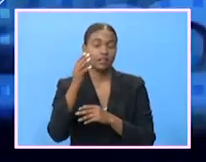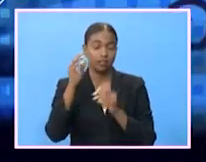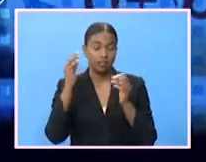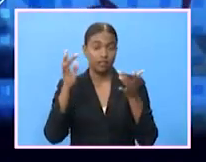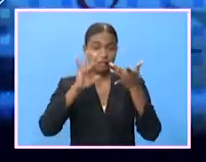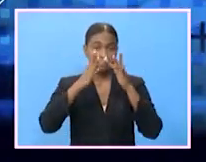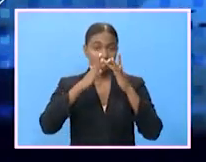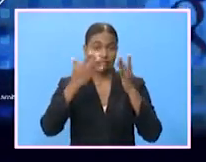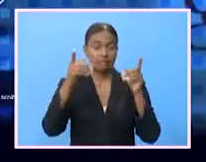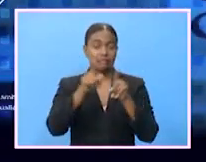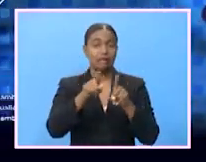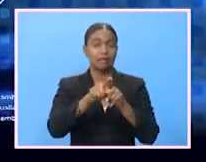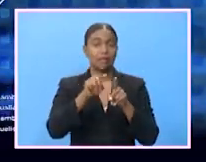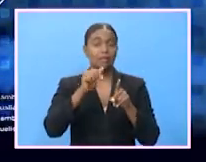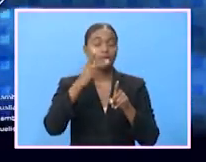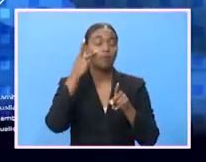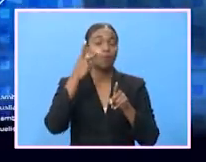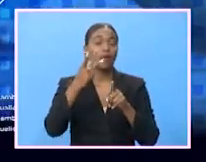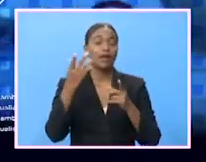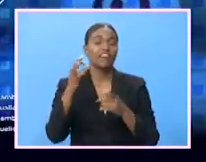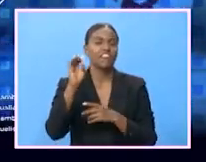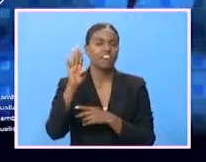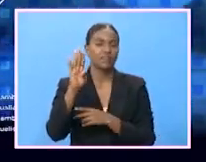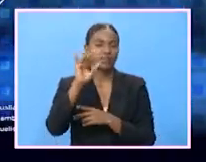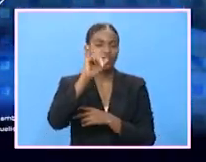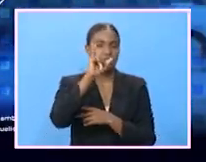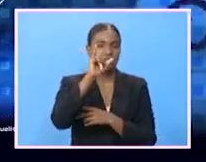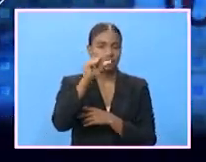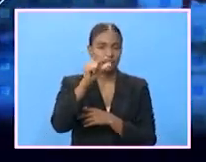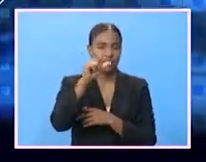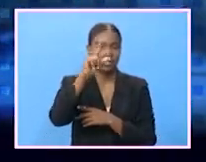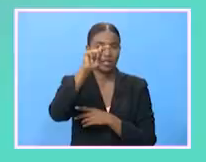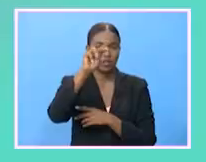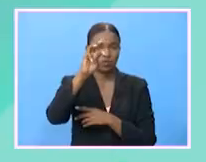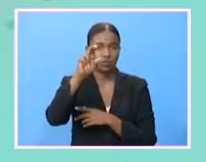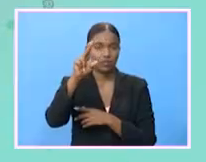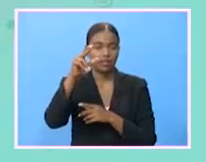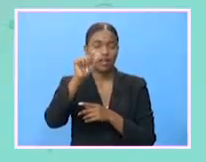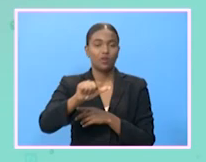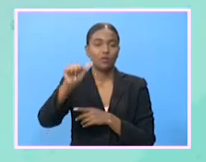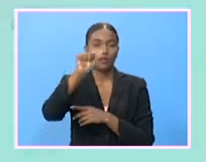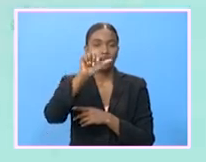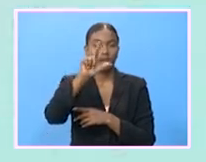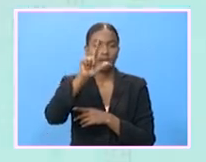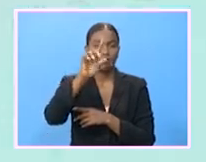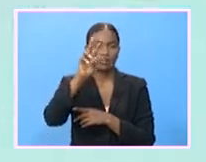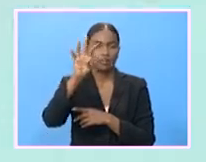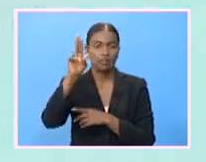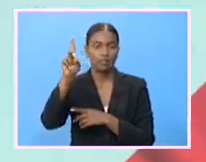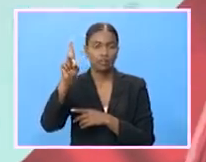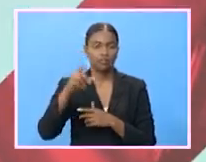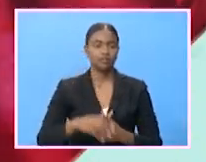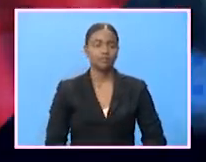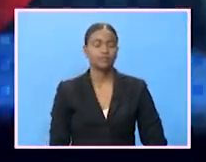canal4rd.com, nuestra página, y también nuestro Facebook, Instagram y Twitter, arroba Canal 4 Redes. Ya volvemos.